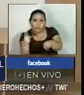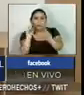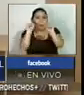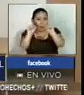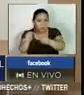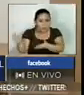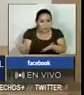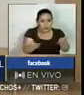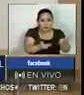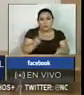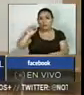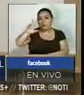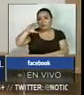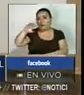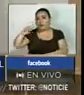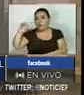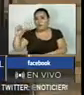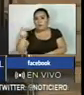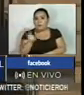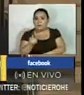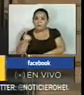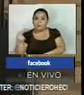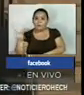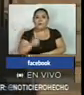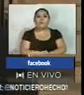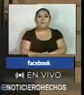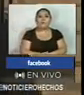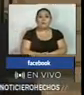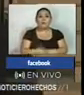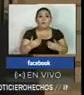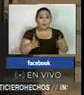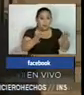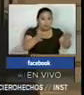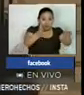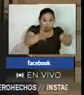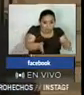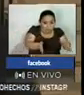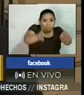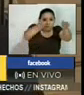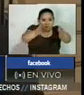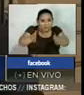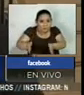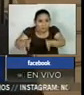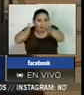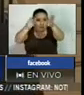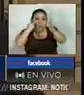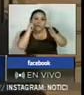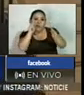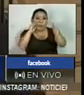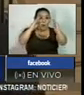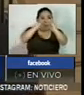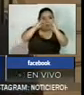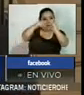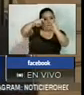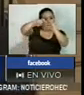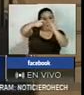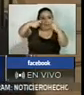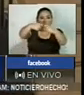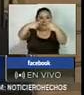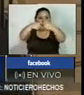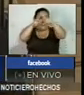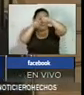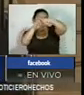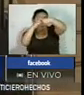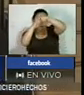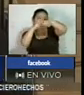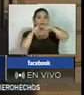albergar a 300 personas. Hemos colocado divisiones, hemos mejorado toda la instalación eléctrica, entonces,